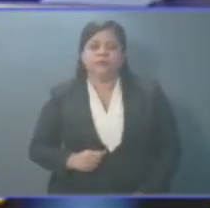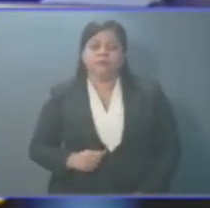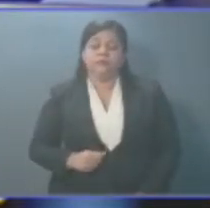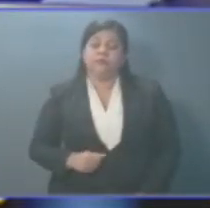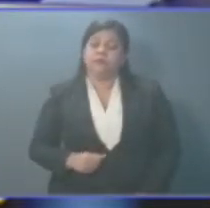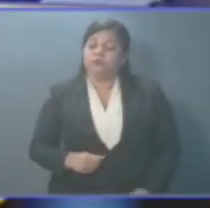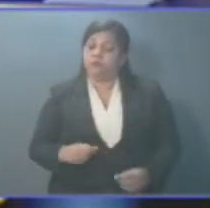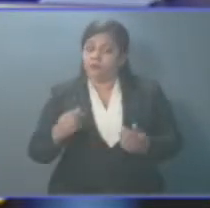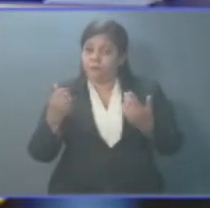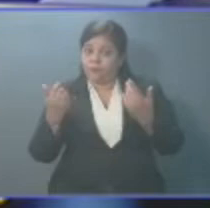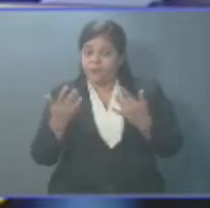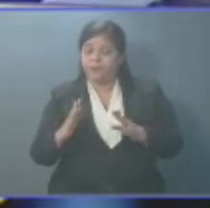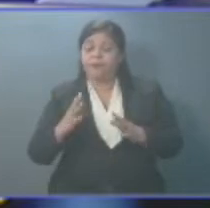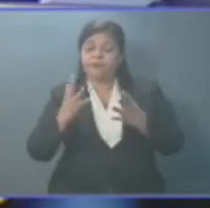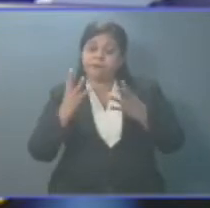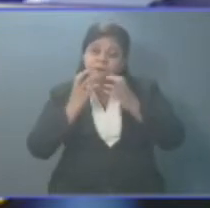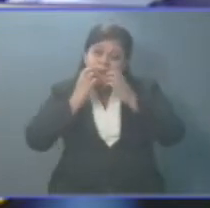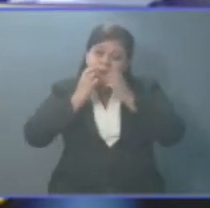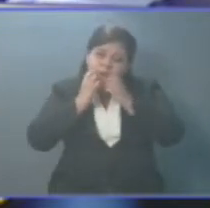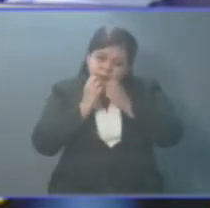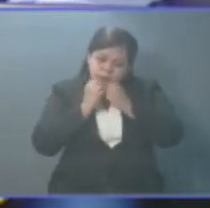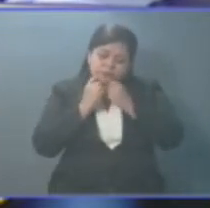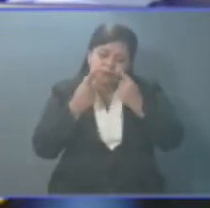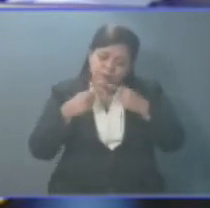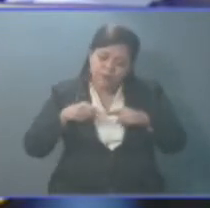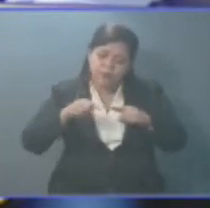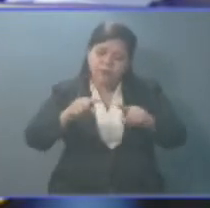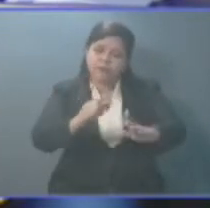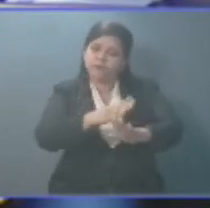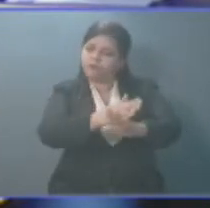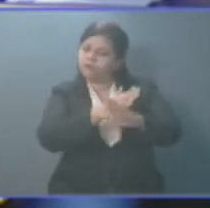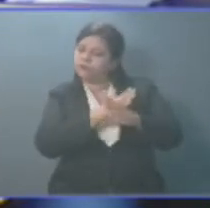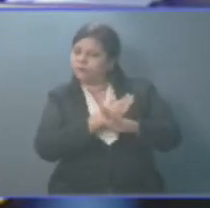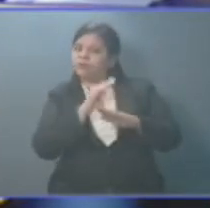A ser protegido en la conservación y defensa